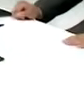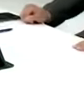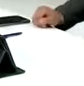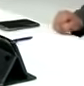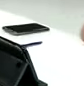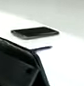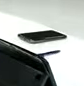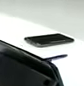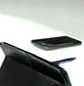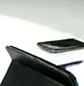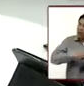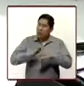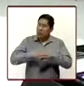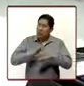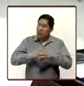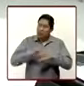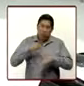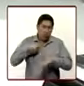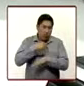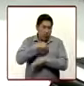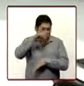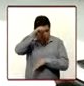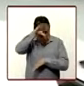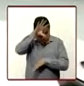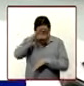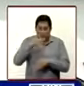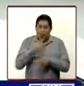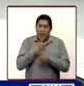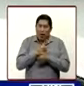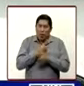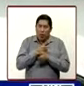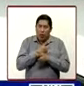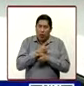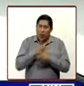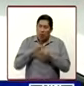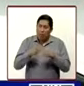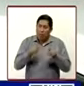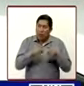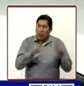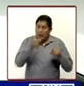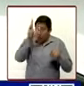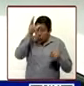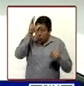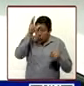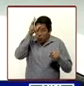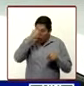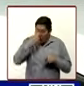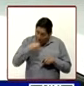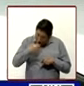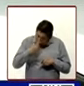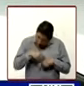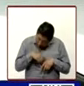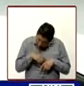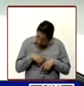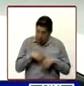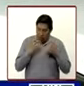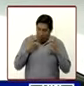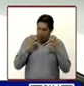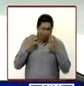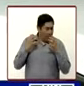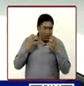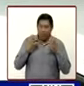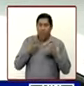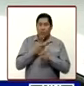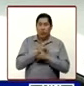Atención con esta noticia, nos vamos a situar en Tarija, donde hay alerta por la gripe aviar. Se están reactivando restricciones para productores y también comerciantes